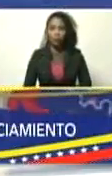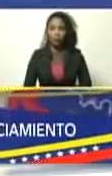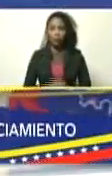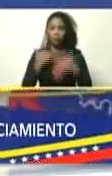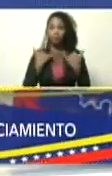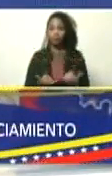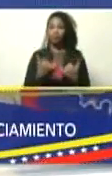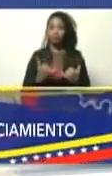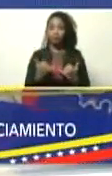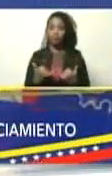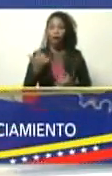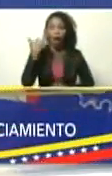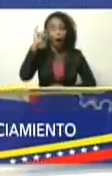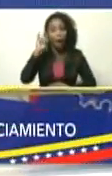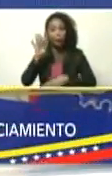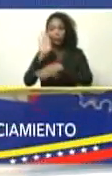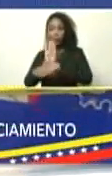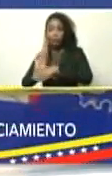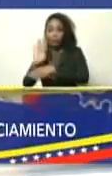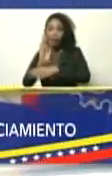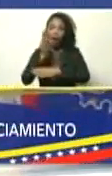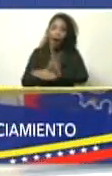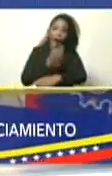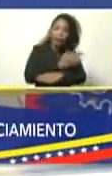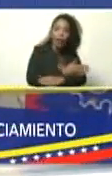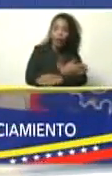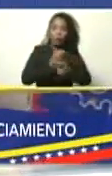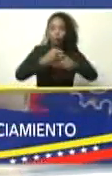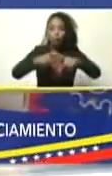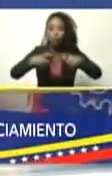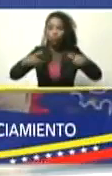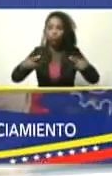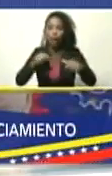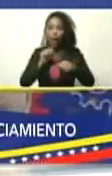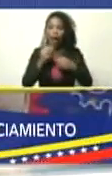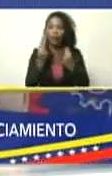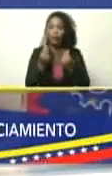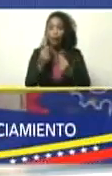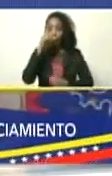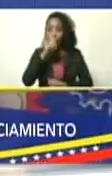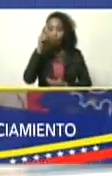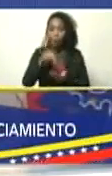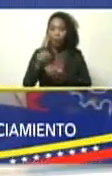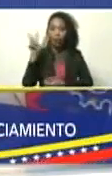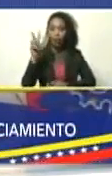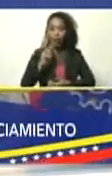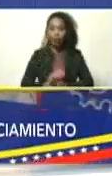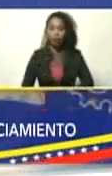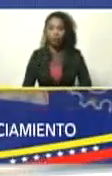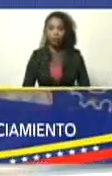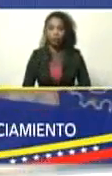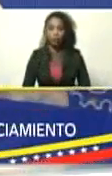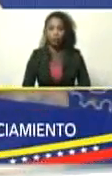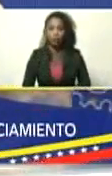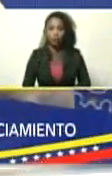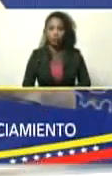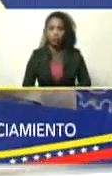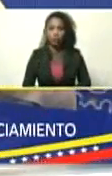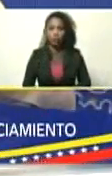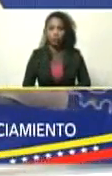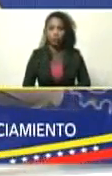Ahora hay previsiones de crecimiento de la economía del año 2022.